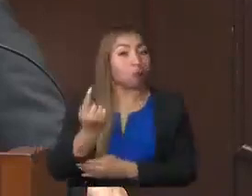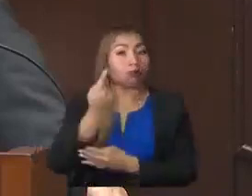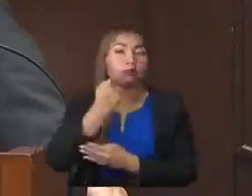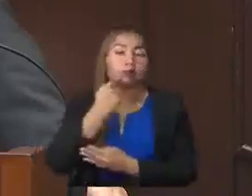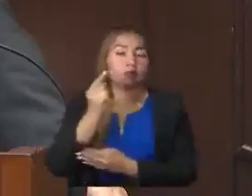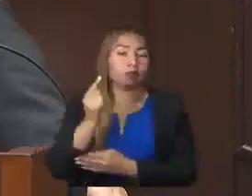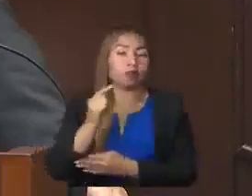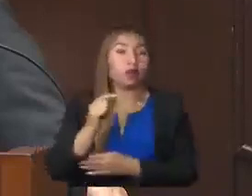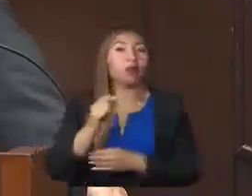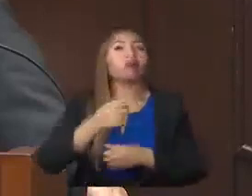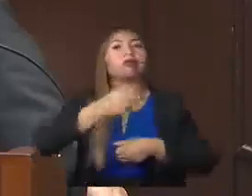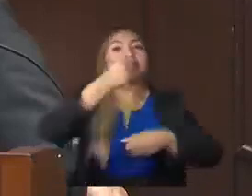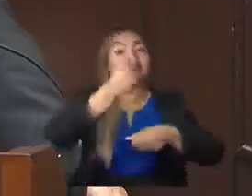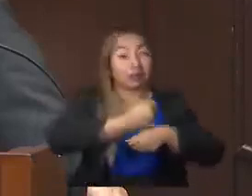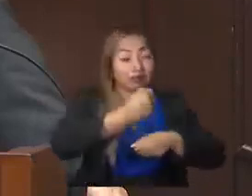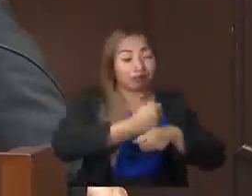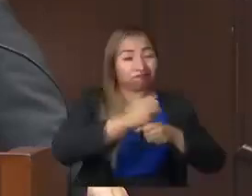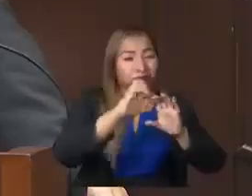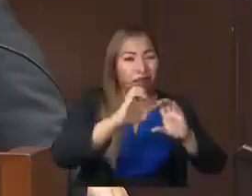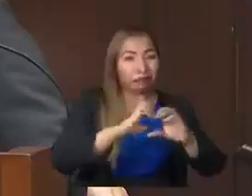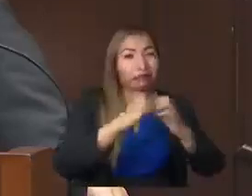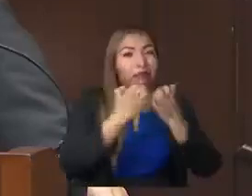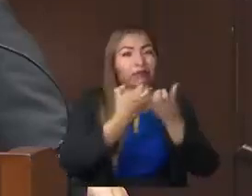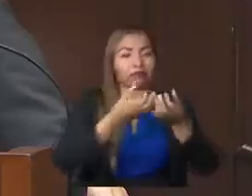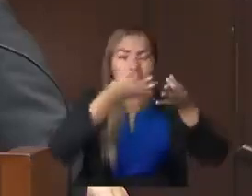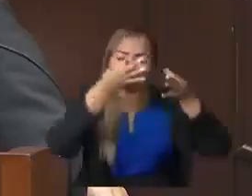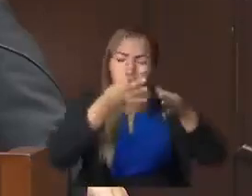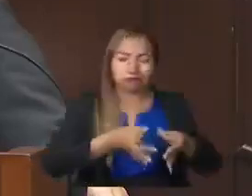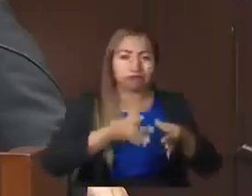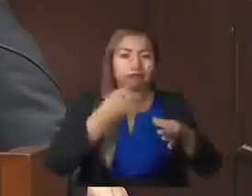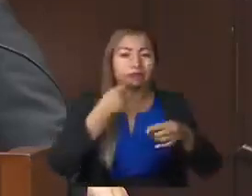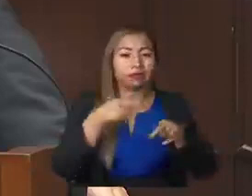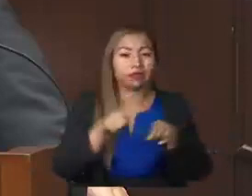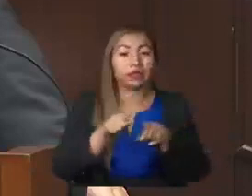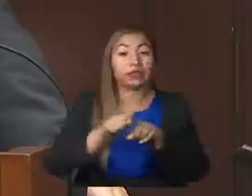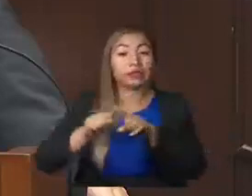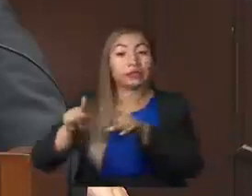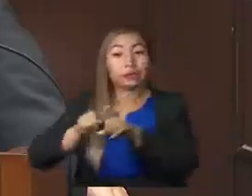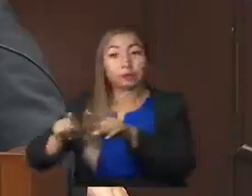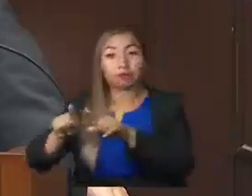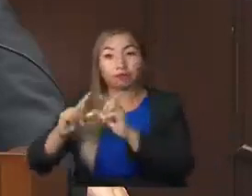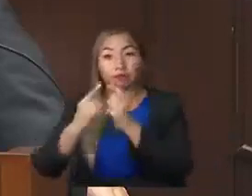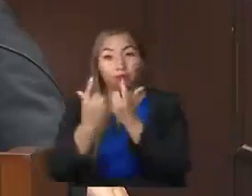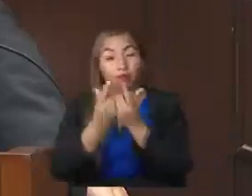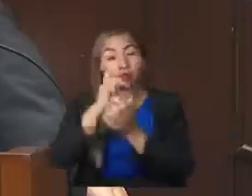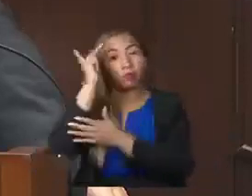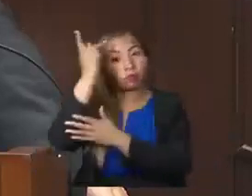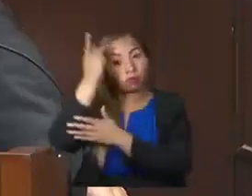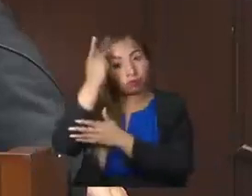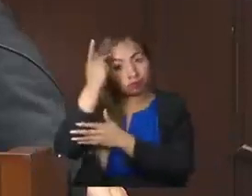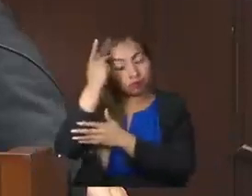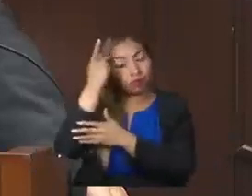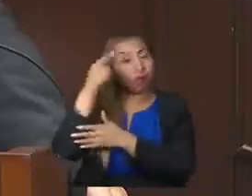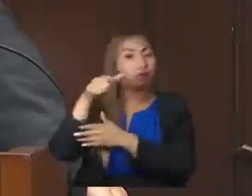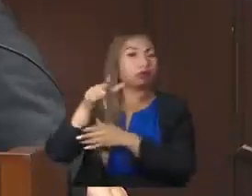de equipo con buena articulación con las diferentes bancadas que integran la Asamblea Nacional.